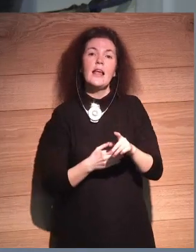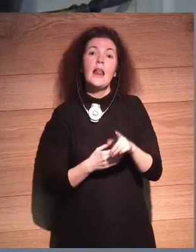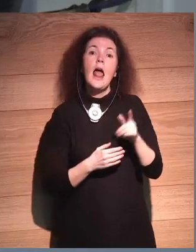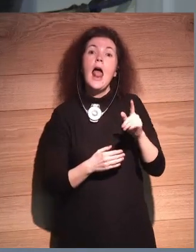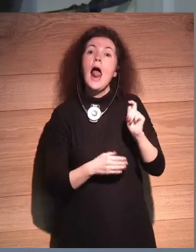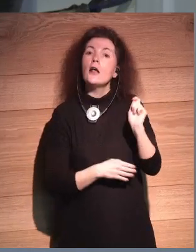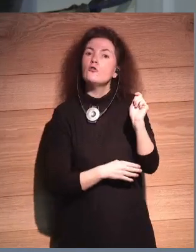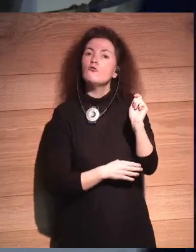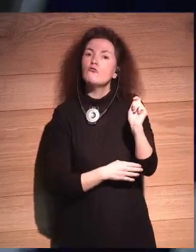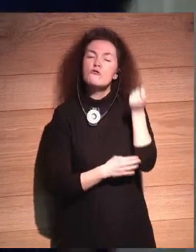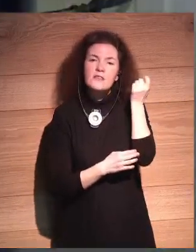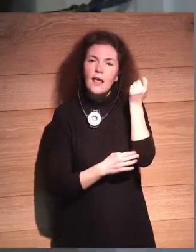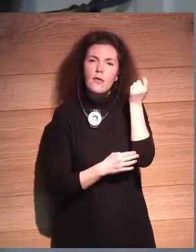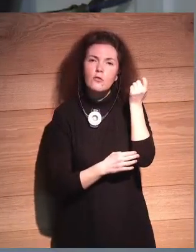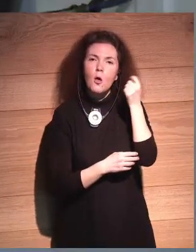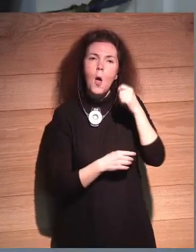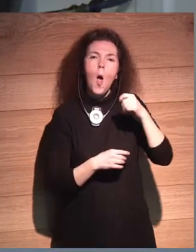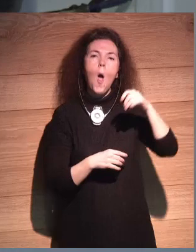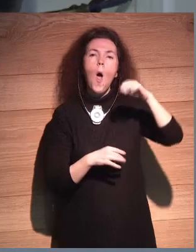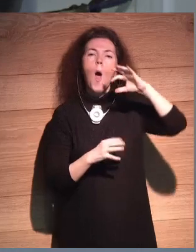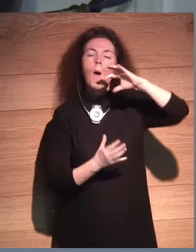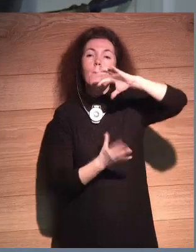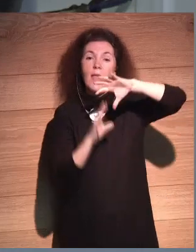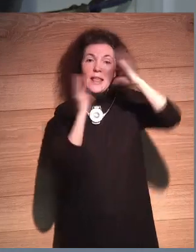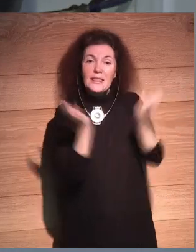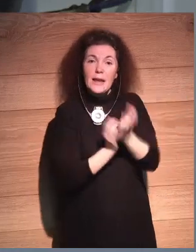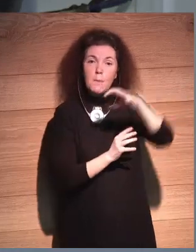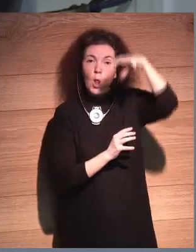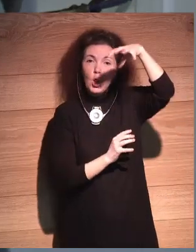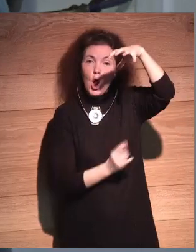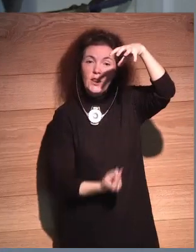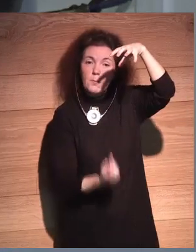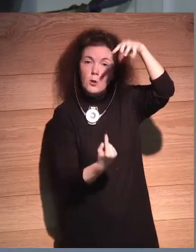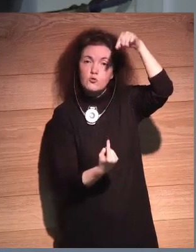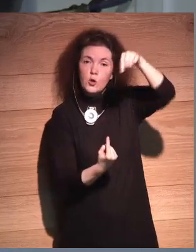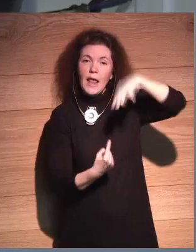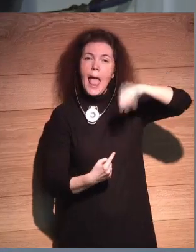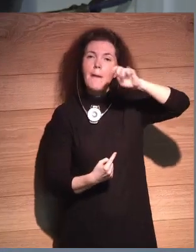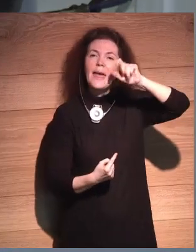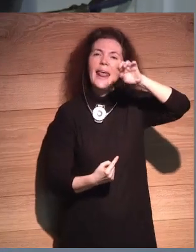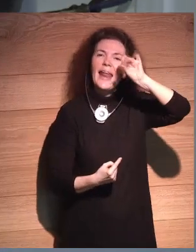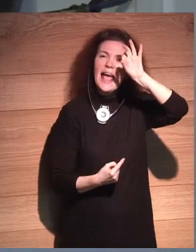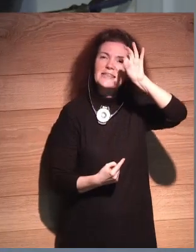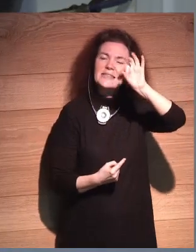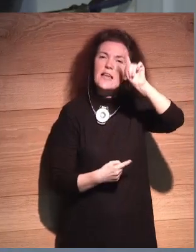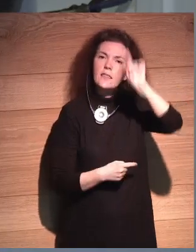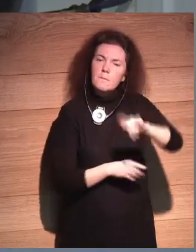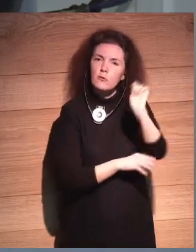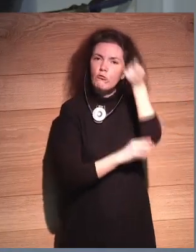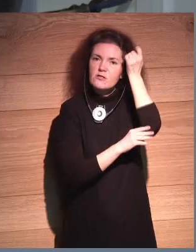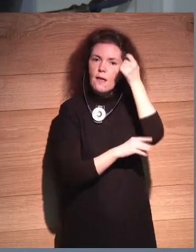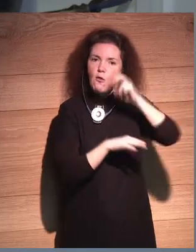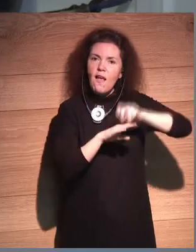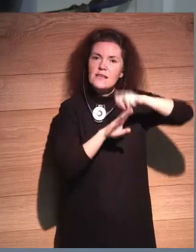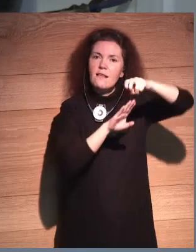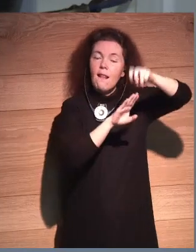conseguido superar los 3 polos, el Polo Norte, el Polo Sur y el Everest, sino porque ha hecho algo mucho más